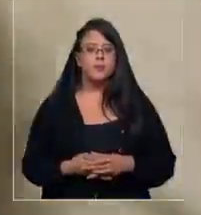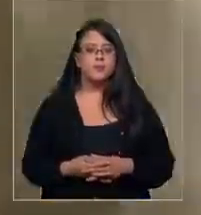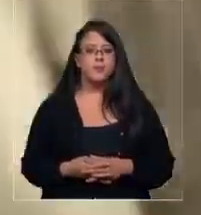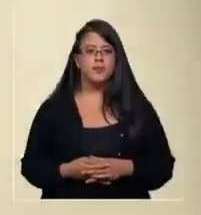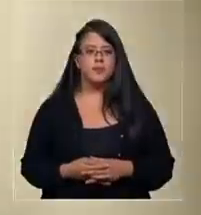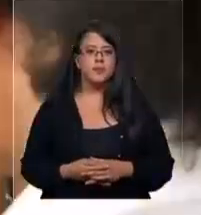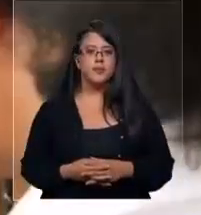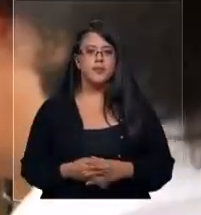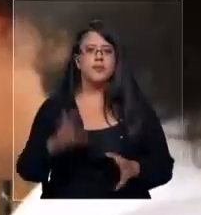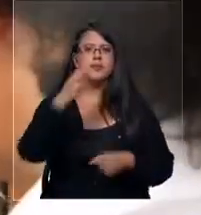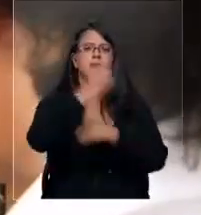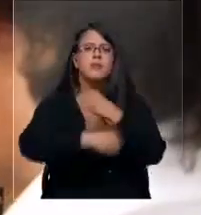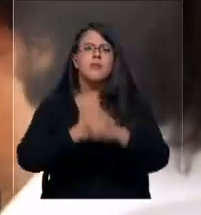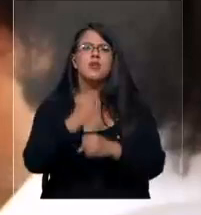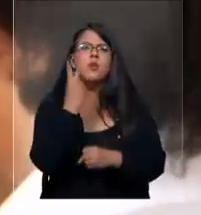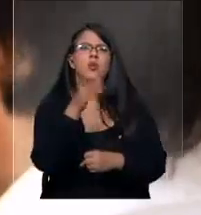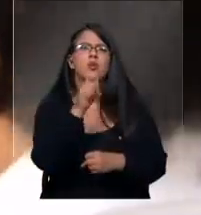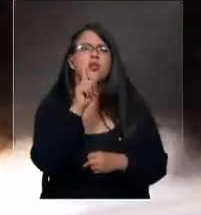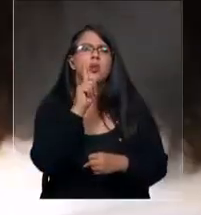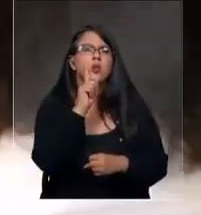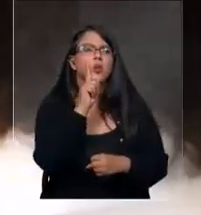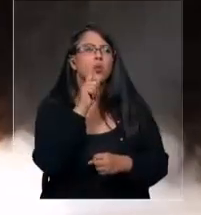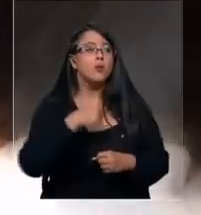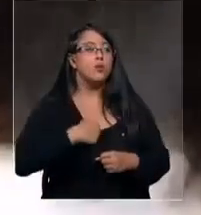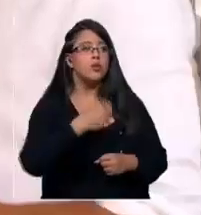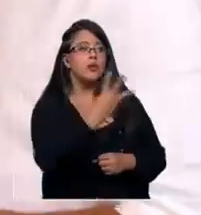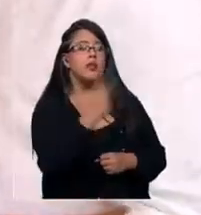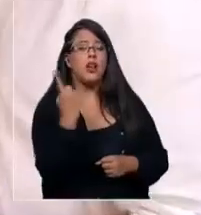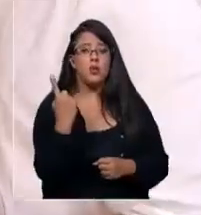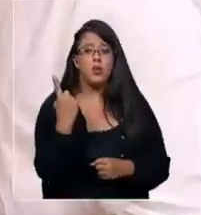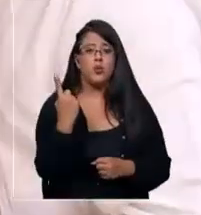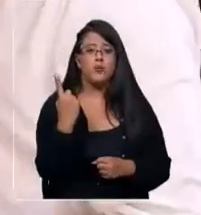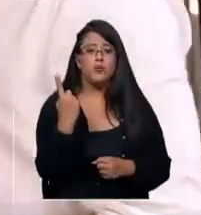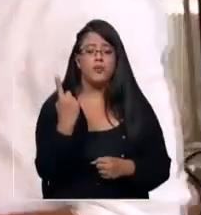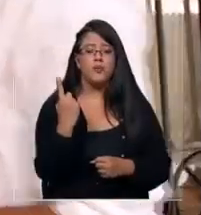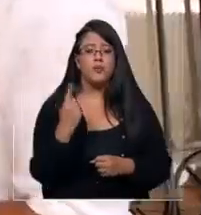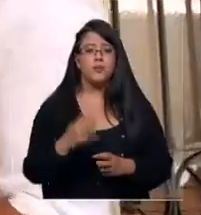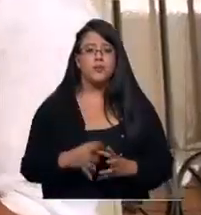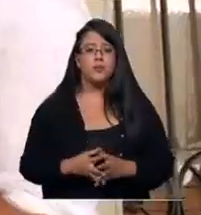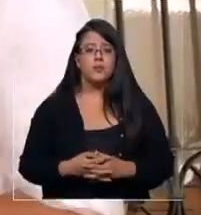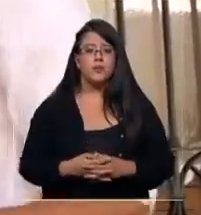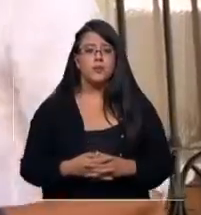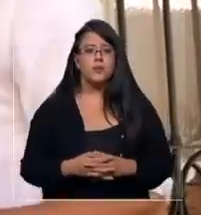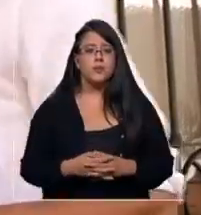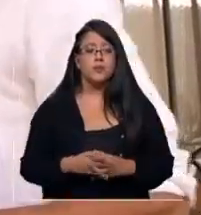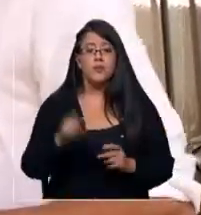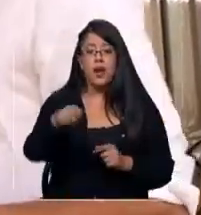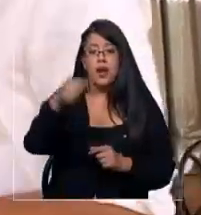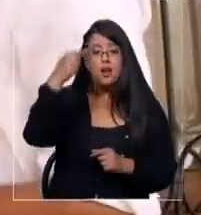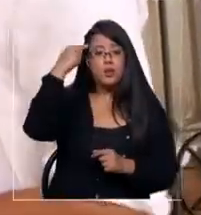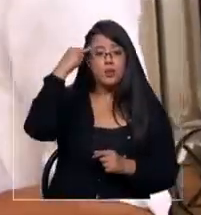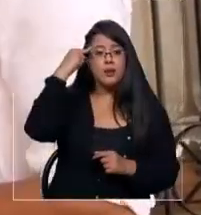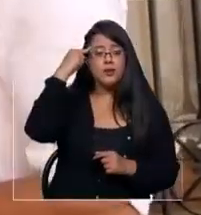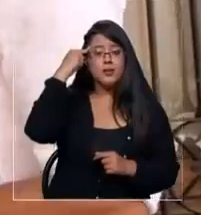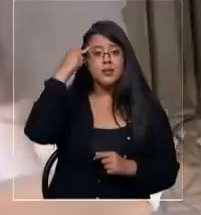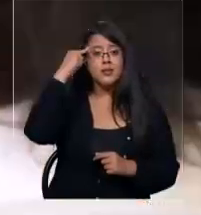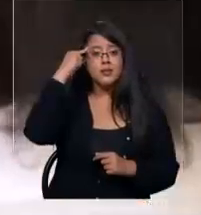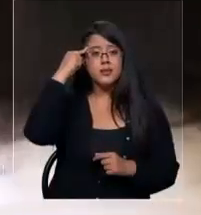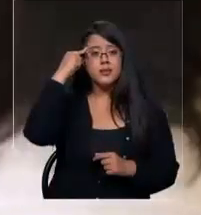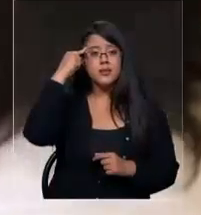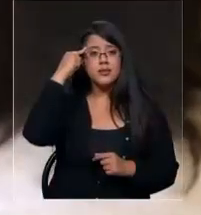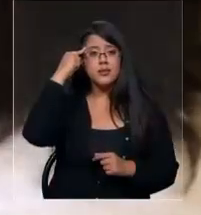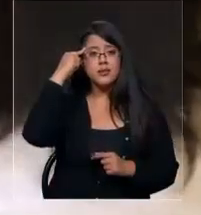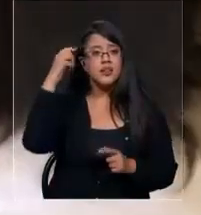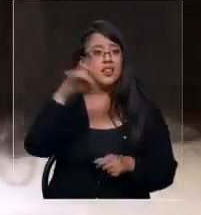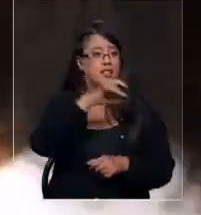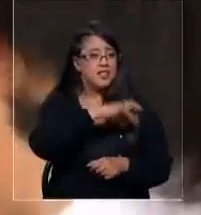¿Cuántos años tienes, Jorge? 31. 31. ¿Y te imaginas que la ciencia chilena pueda dar